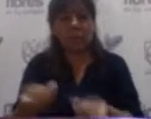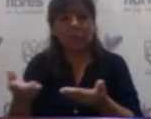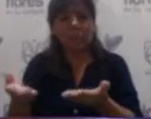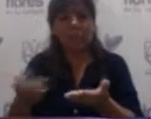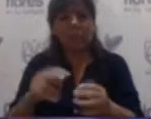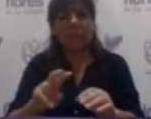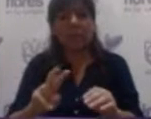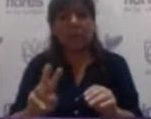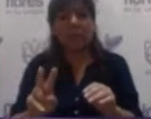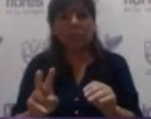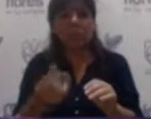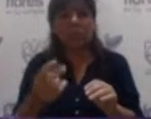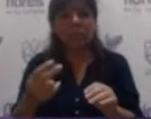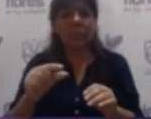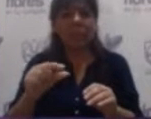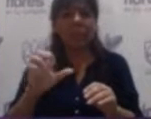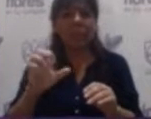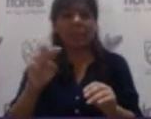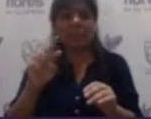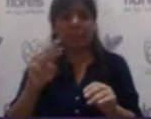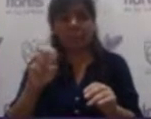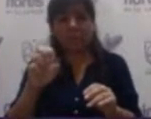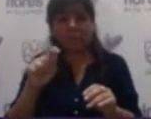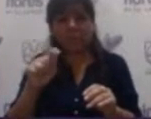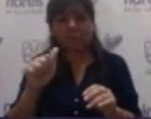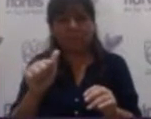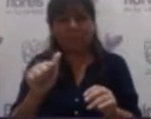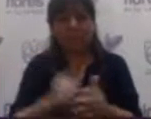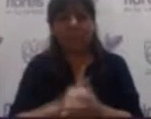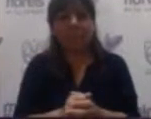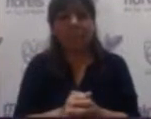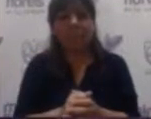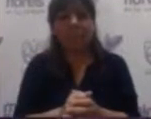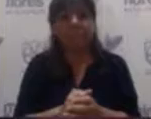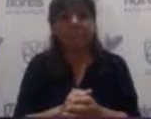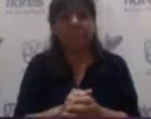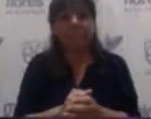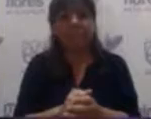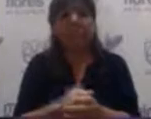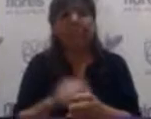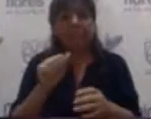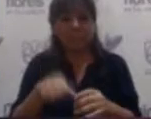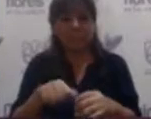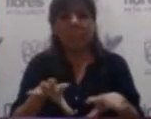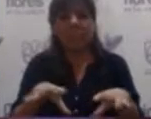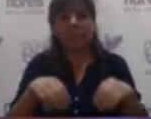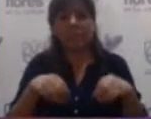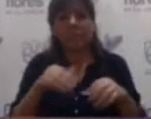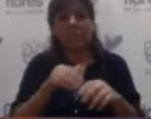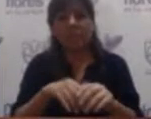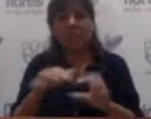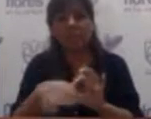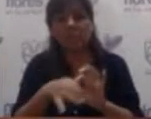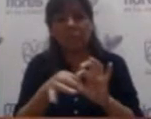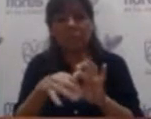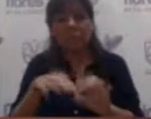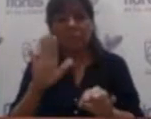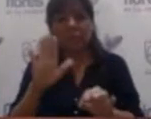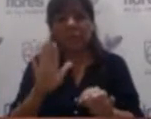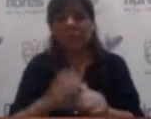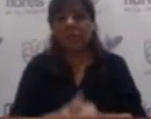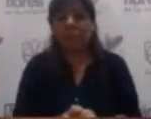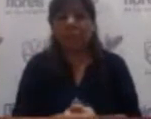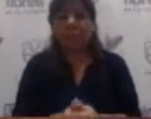de temas ambientales, si no se expresaron en señal de conformidad. Se ha aprobado por unanimidad. Muchas gracias. Siguiente punto.